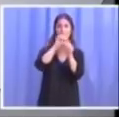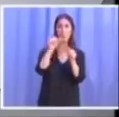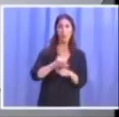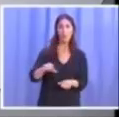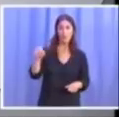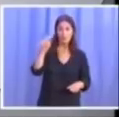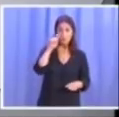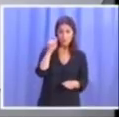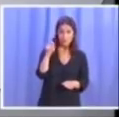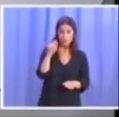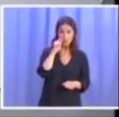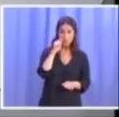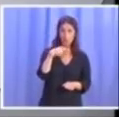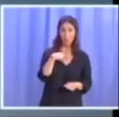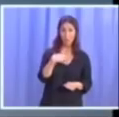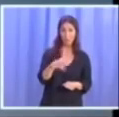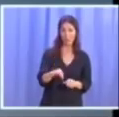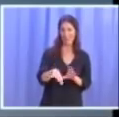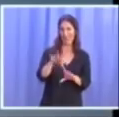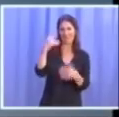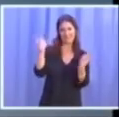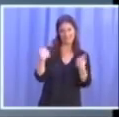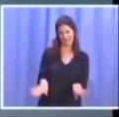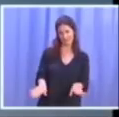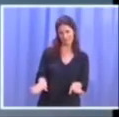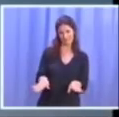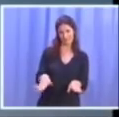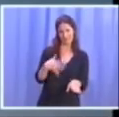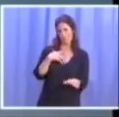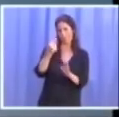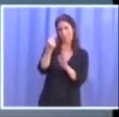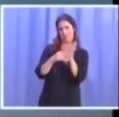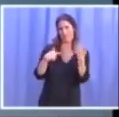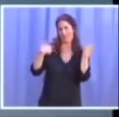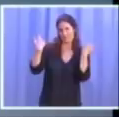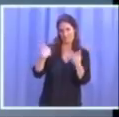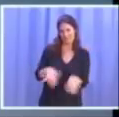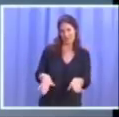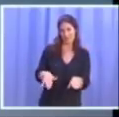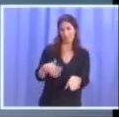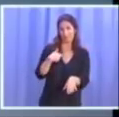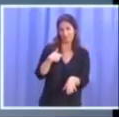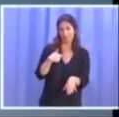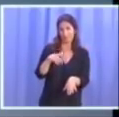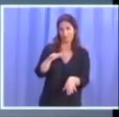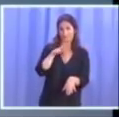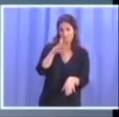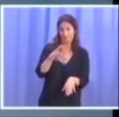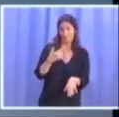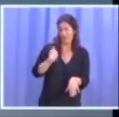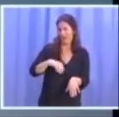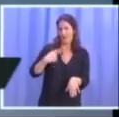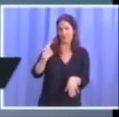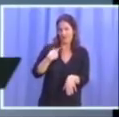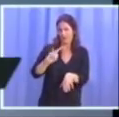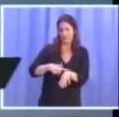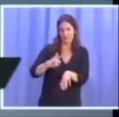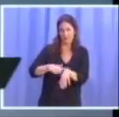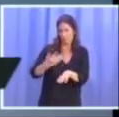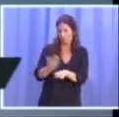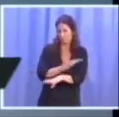que queremos lo podemos elegir ya. Se pueden tomar medidas ya. De hecho, hemos perdido bastante tiempo,